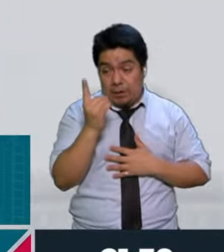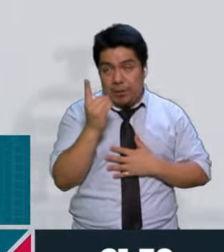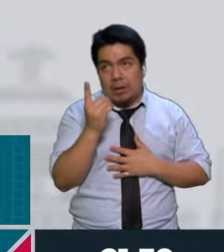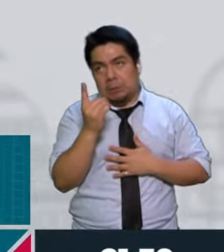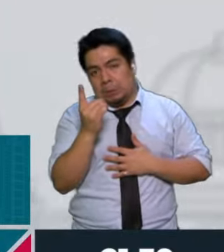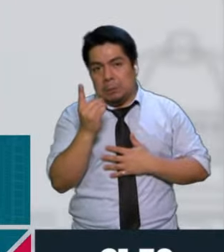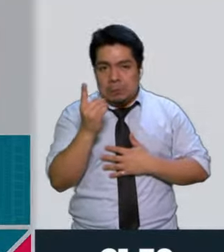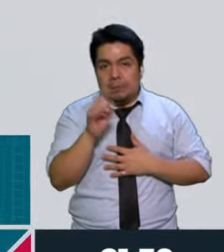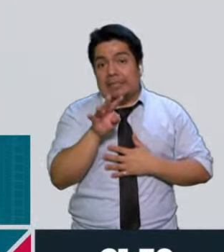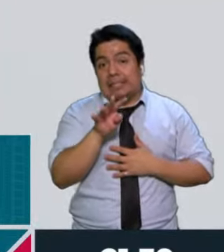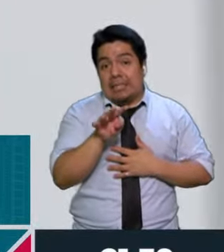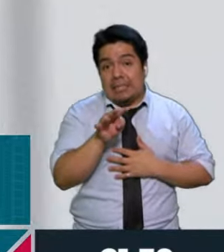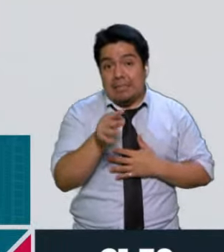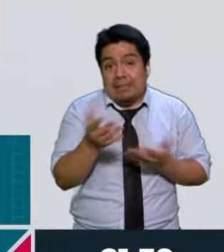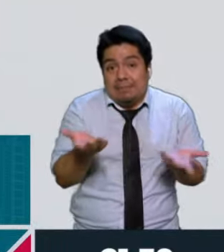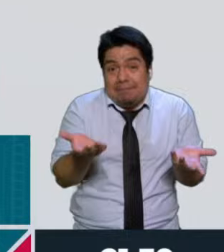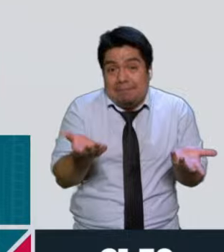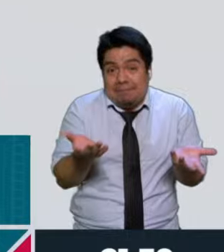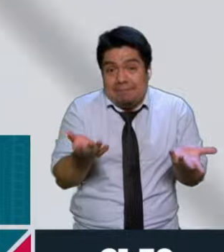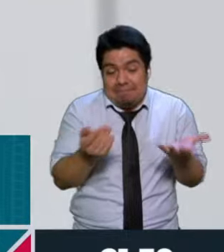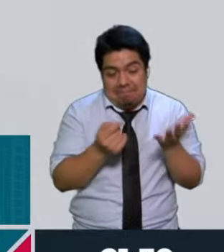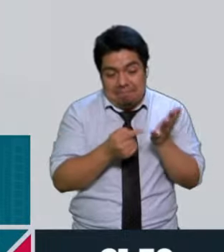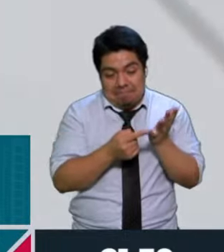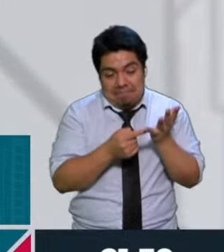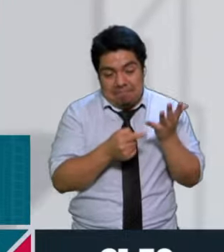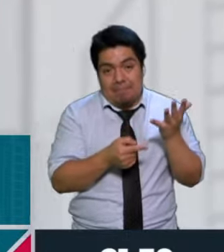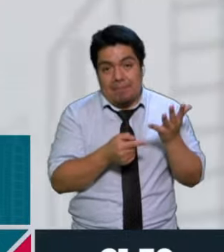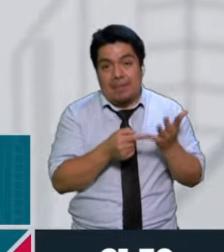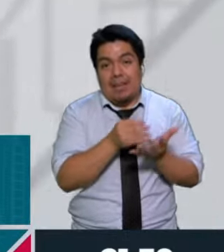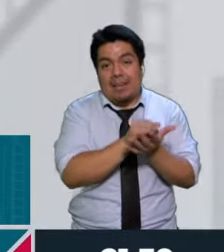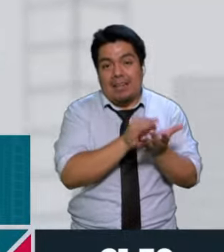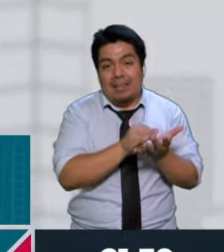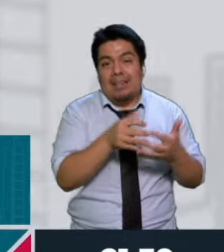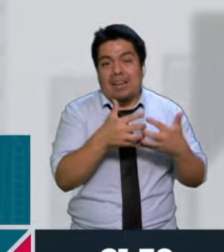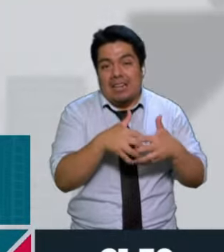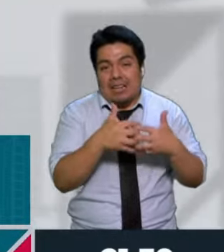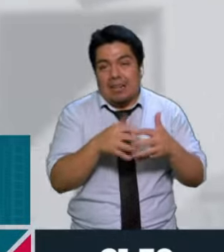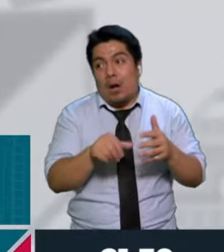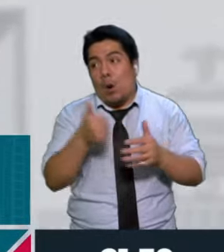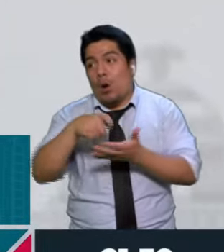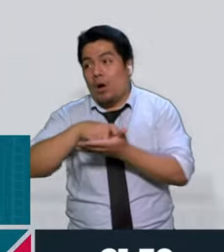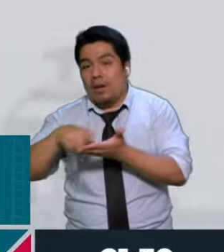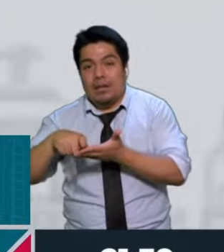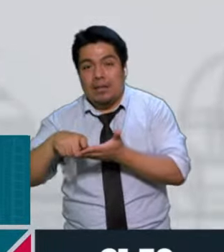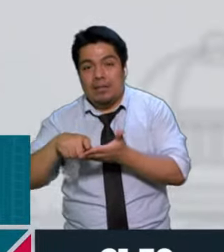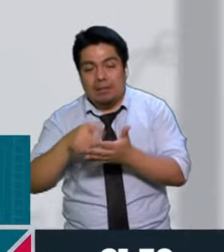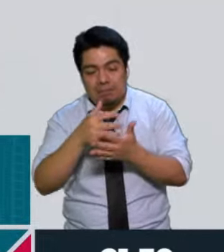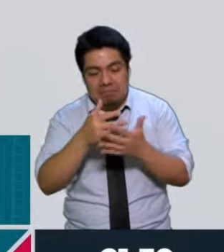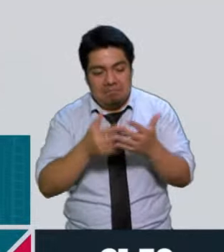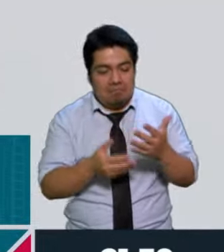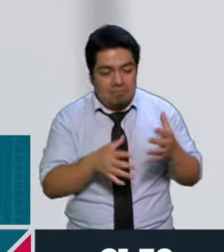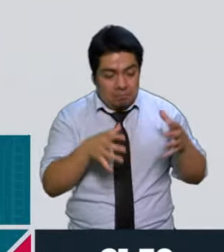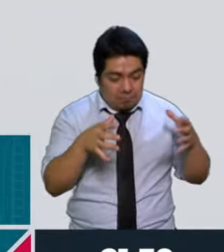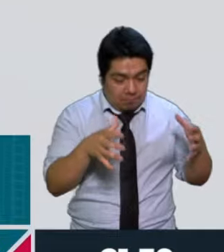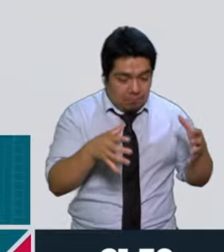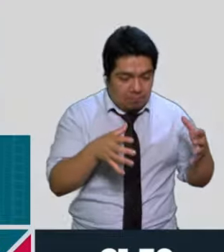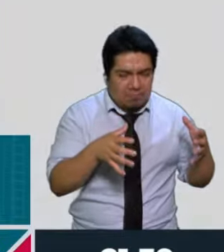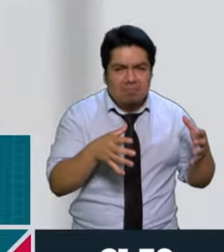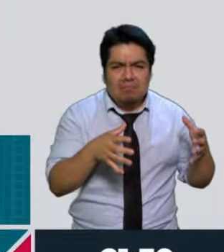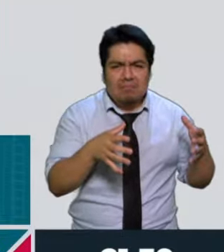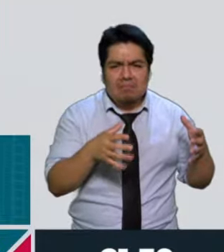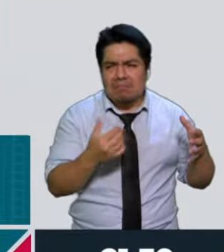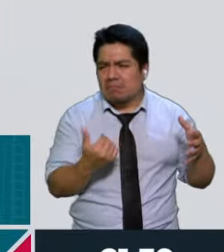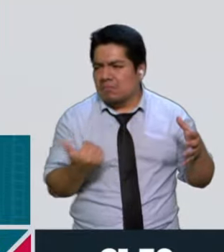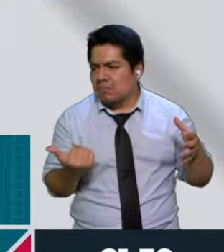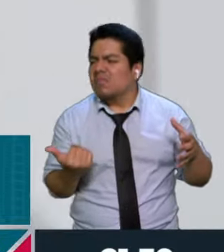crisis en 19, se construyó una refinería, se compró otra refinería. En ese sentido, nada de lo